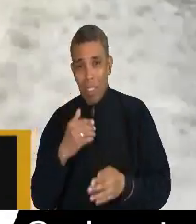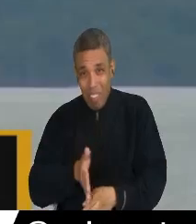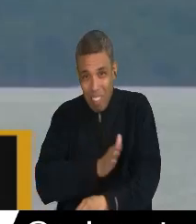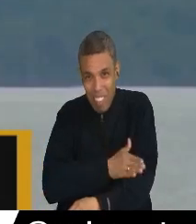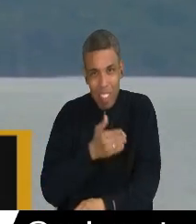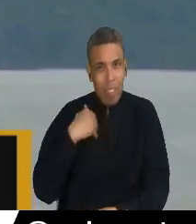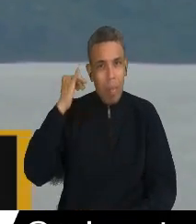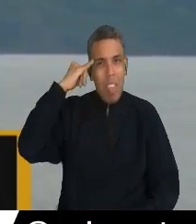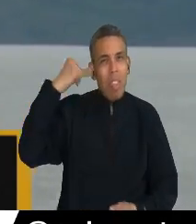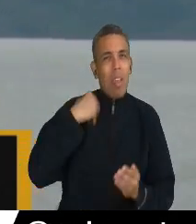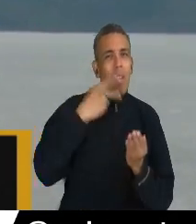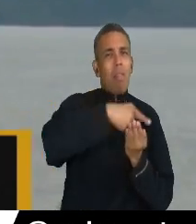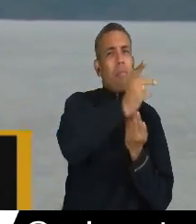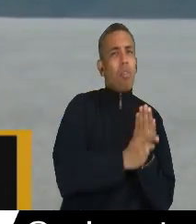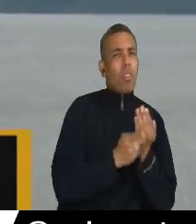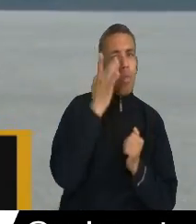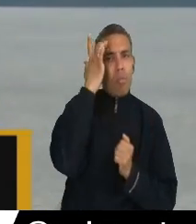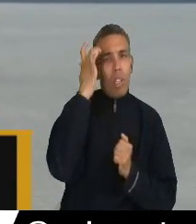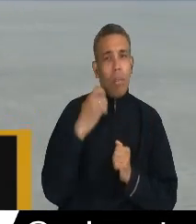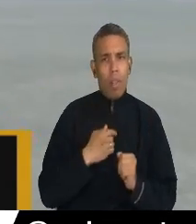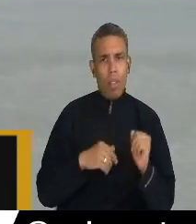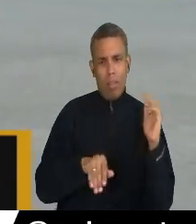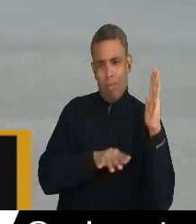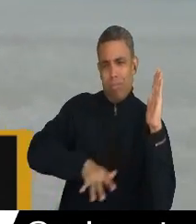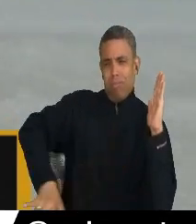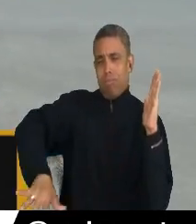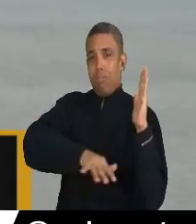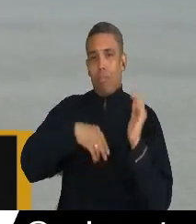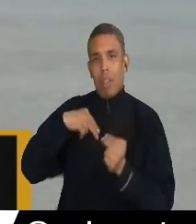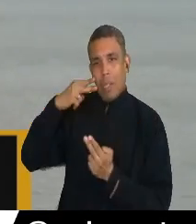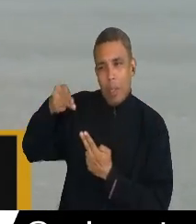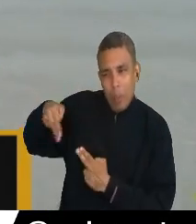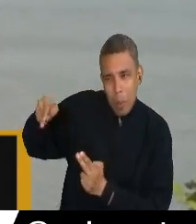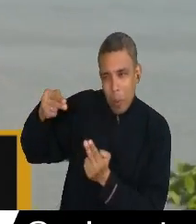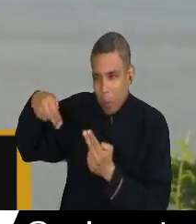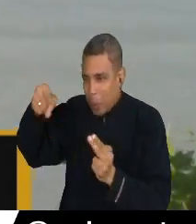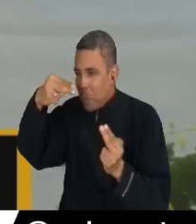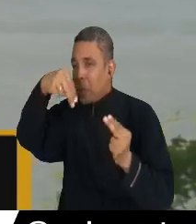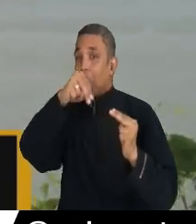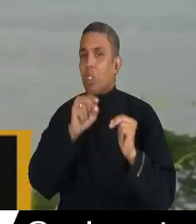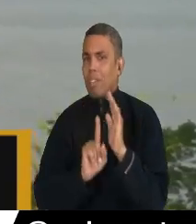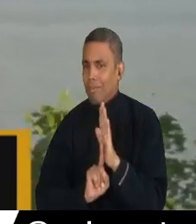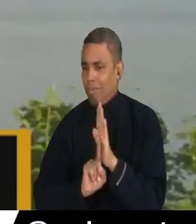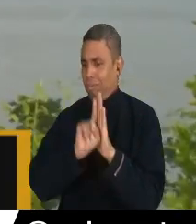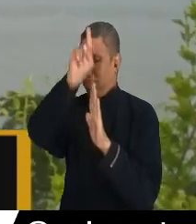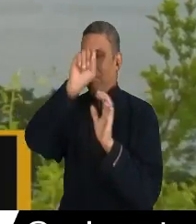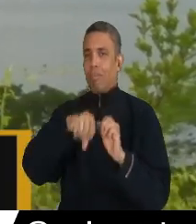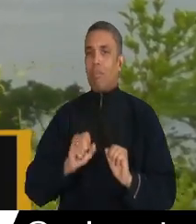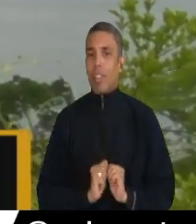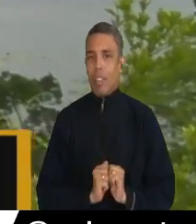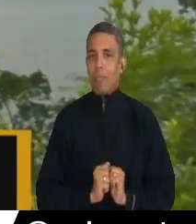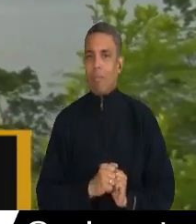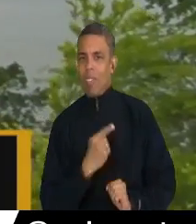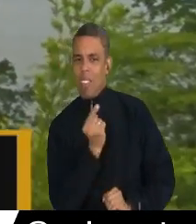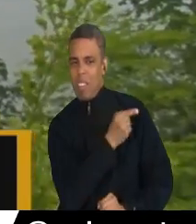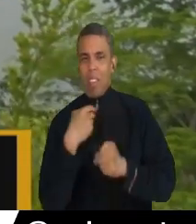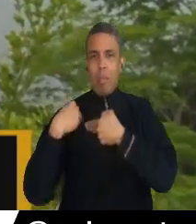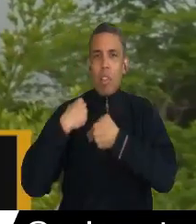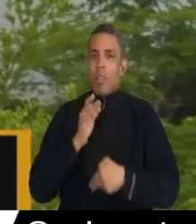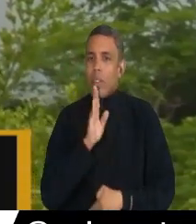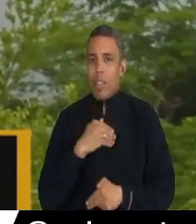región frente al potencial del embalse para el desarrollo turístico y acorde con el propósito empresarial de ISAGEN por insertar la